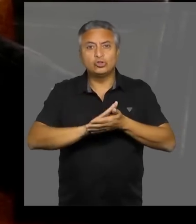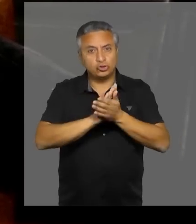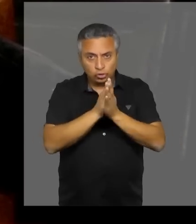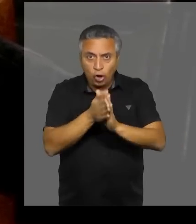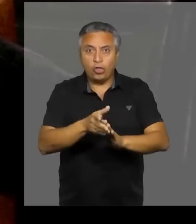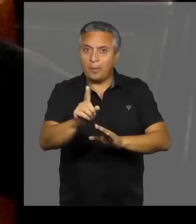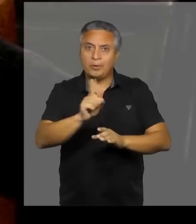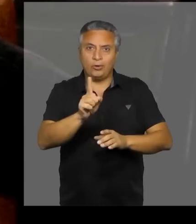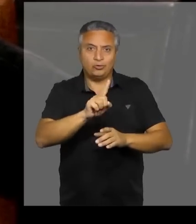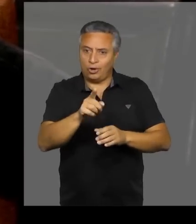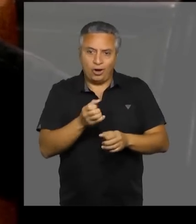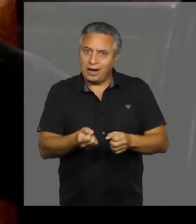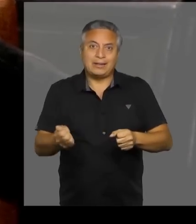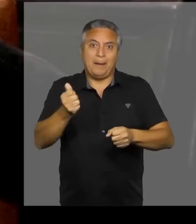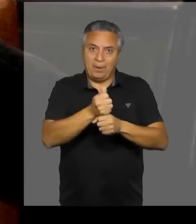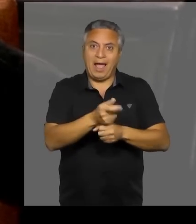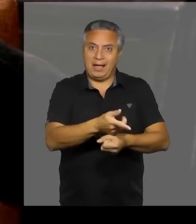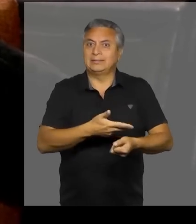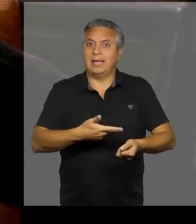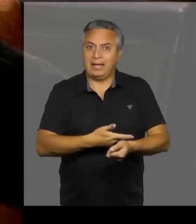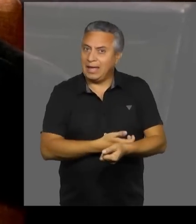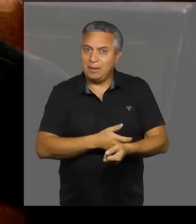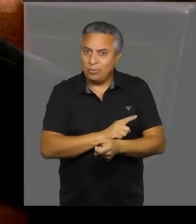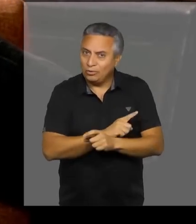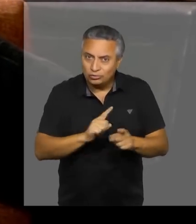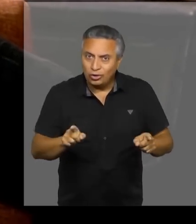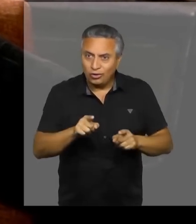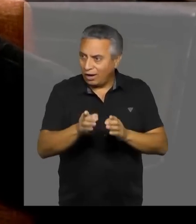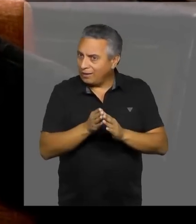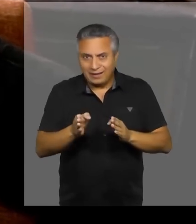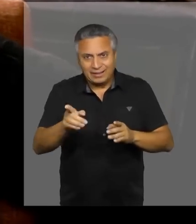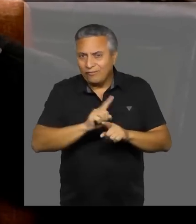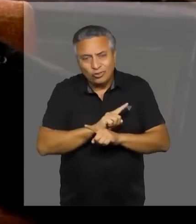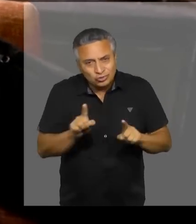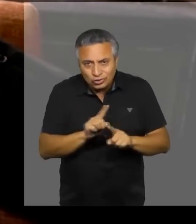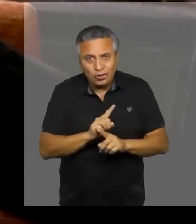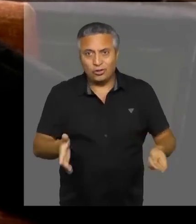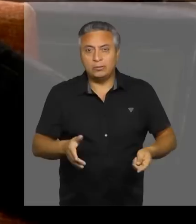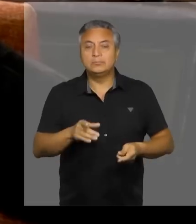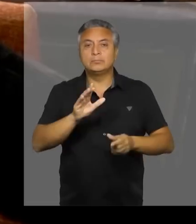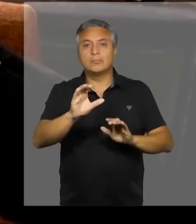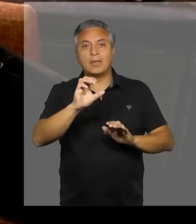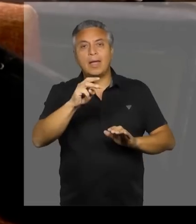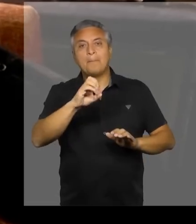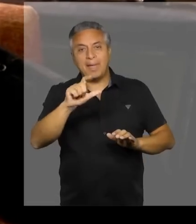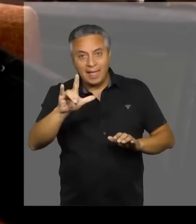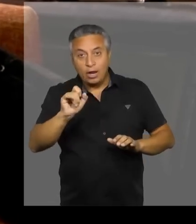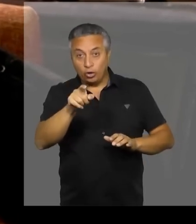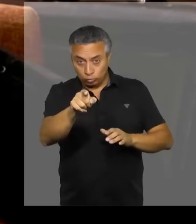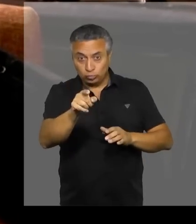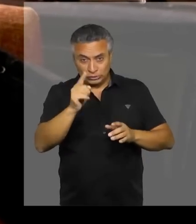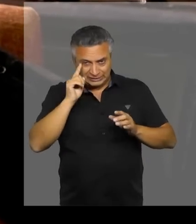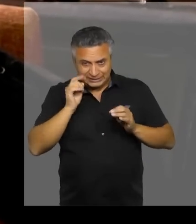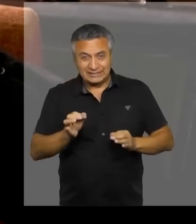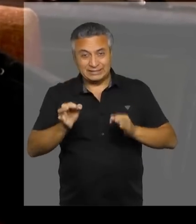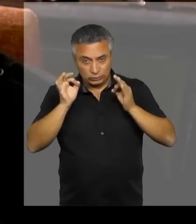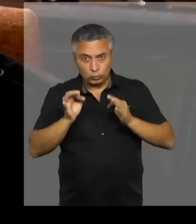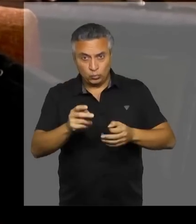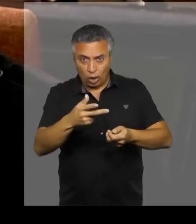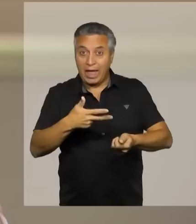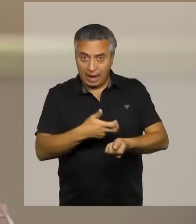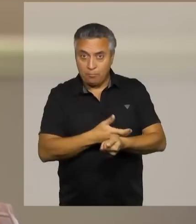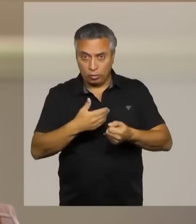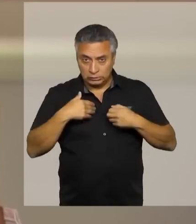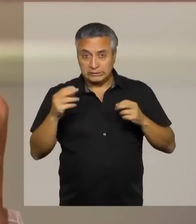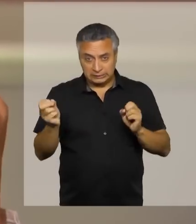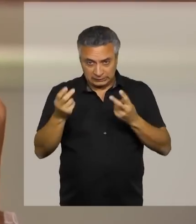no reemplaces la quimioterapia por un método alternativo. A ver, Emilio, ¿tú me puedes asegurar que la quimioterapia me va a salvar la